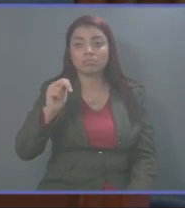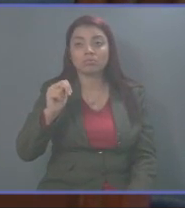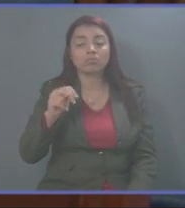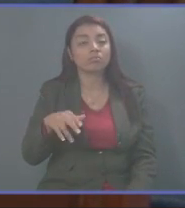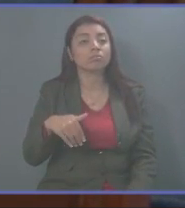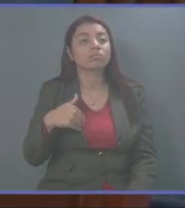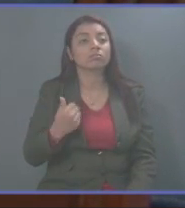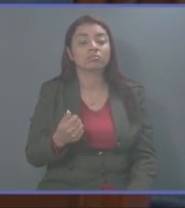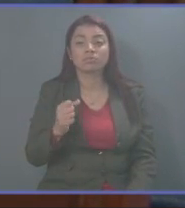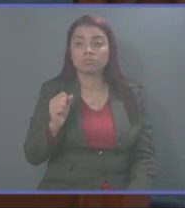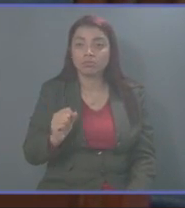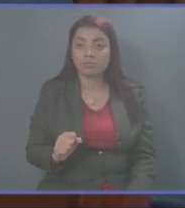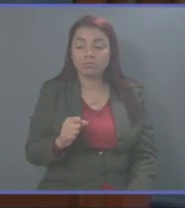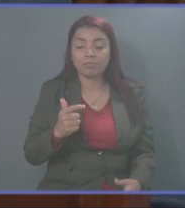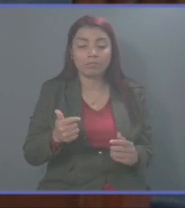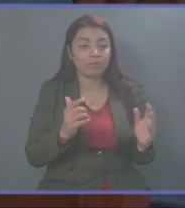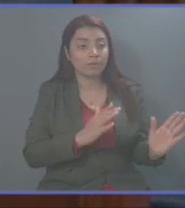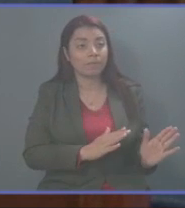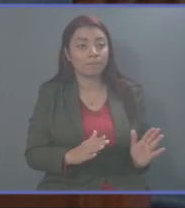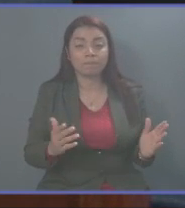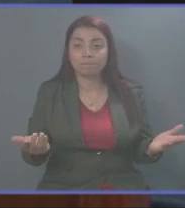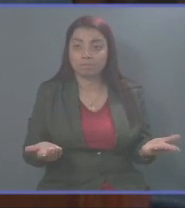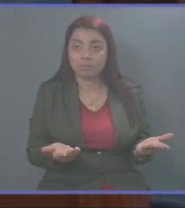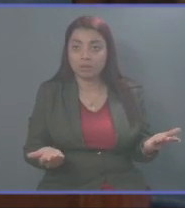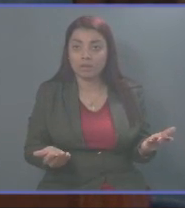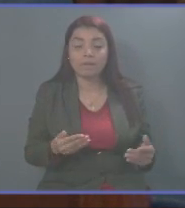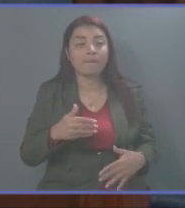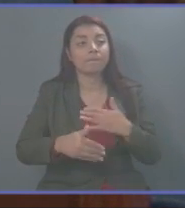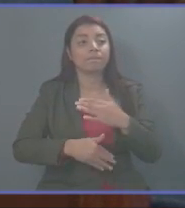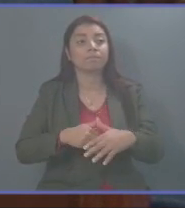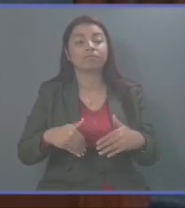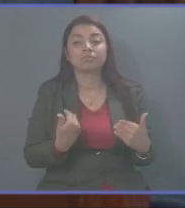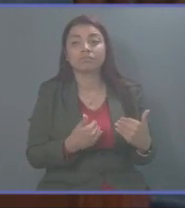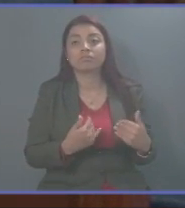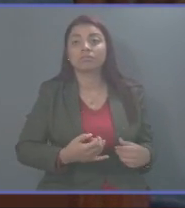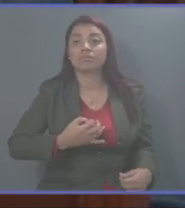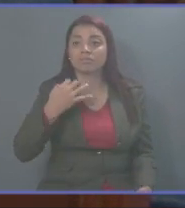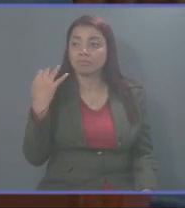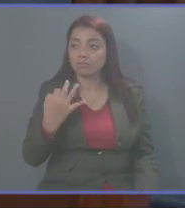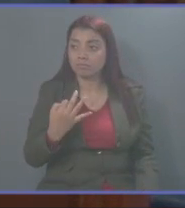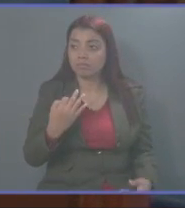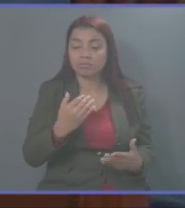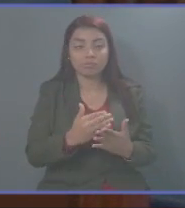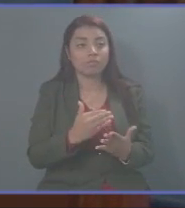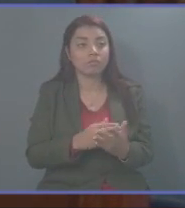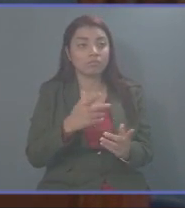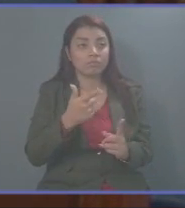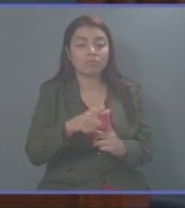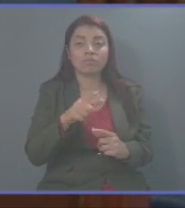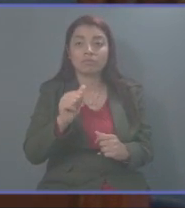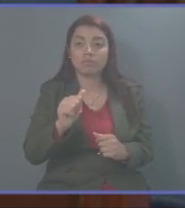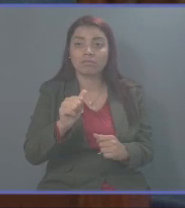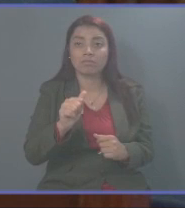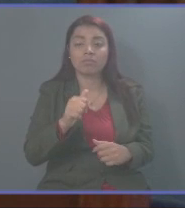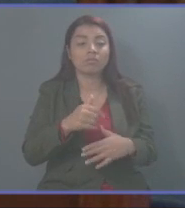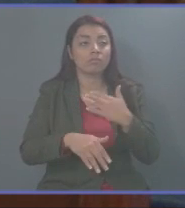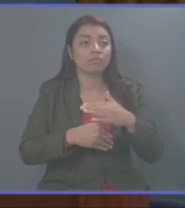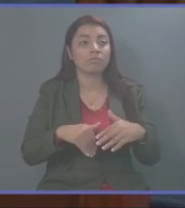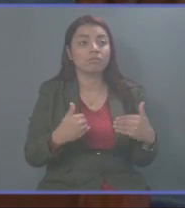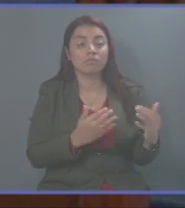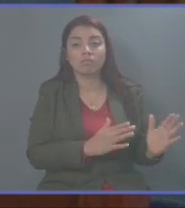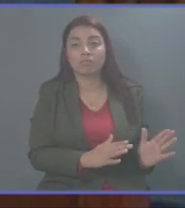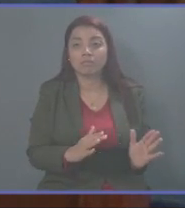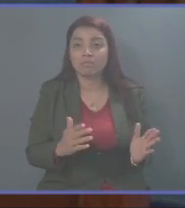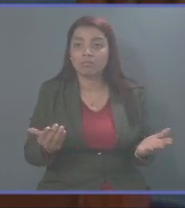cual incluirá a su vez un plan de gestión de residuos. Dicho manual deberá contener al menos lo siguiente: literal A, contexto de la